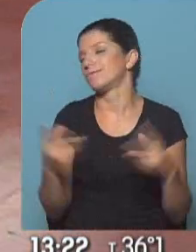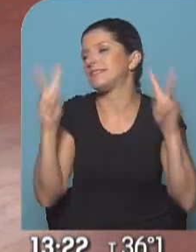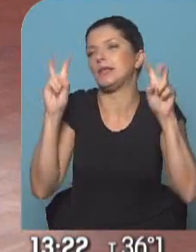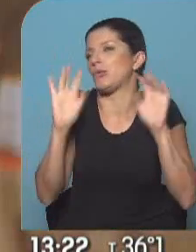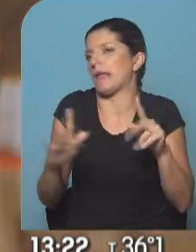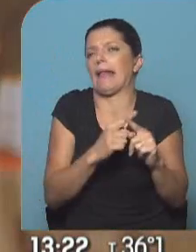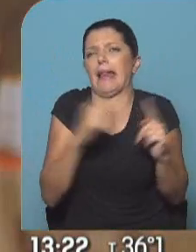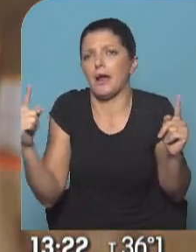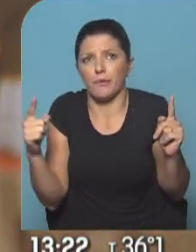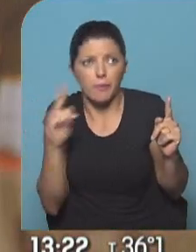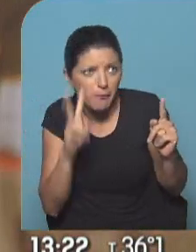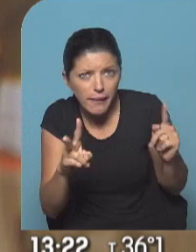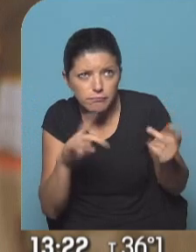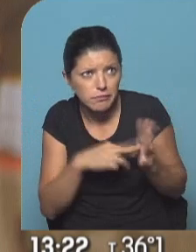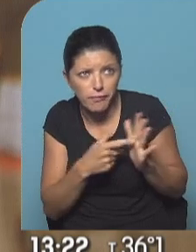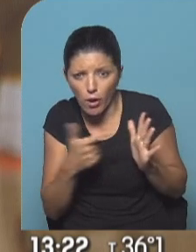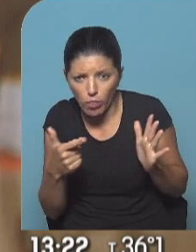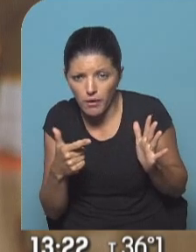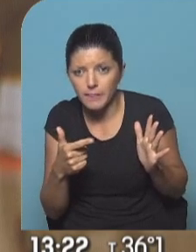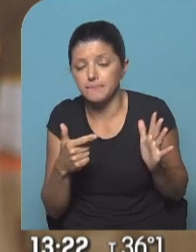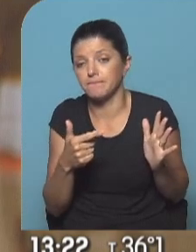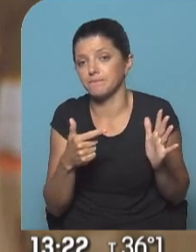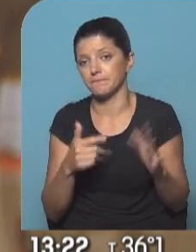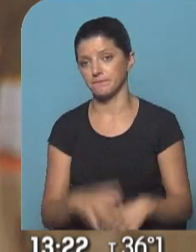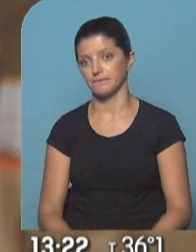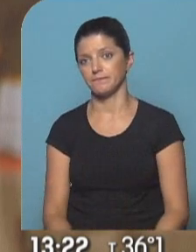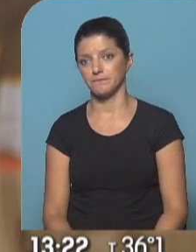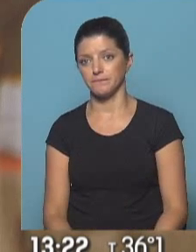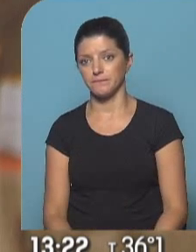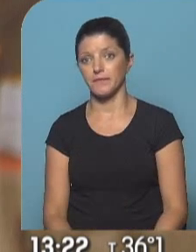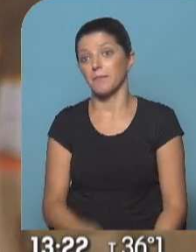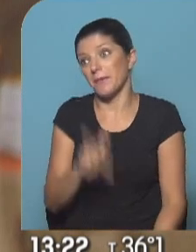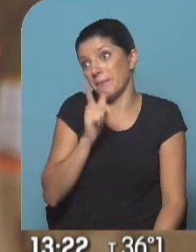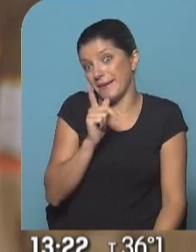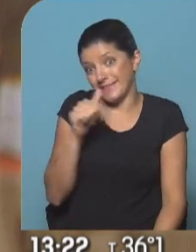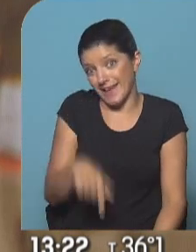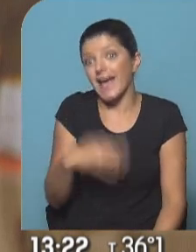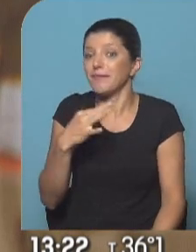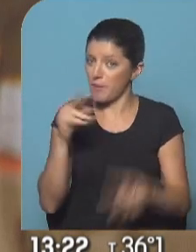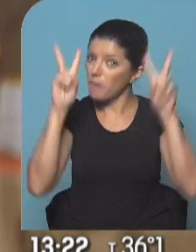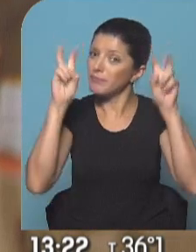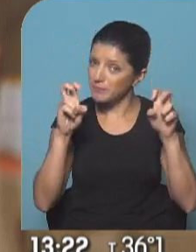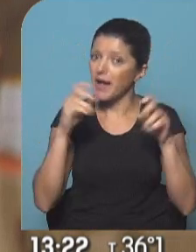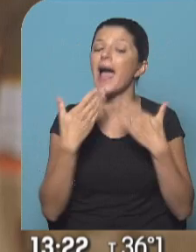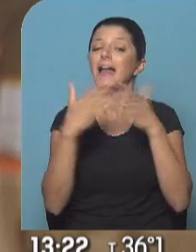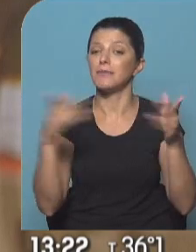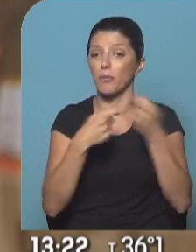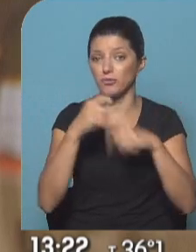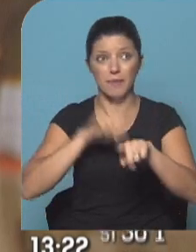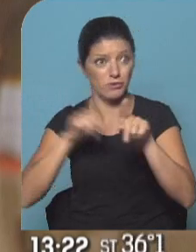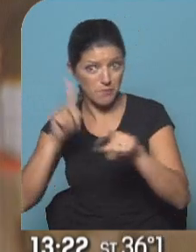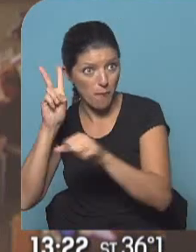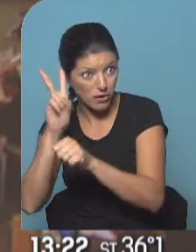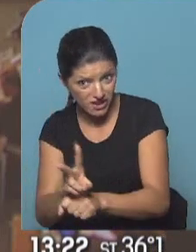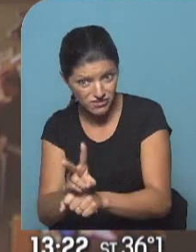títulos que no dicen nada y son una manifestación de deseos. En este caso creo que se debería llamar libre comercio en tiempos de proteccionismo. Efectivamente,